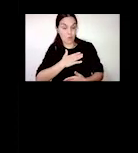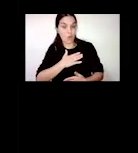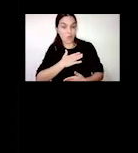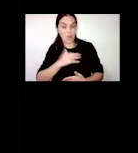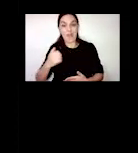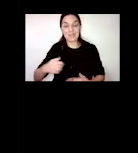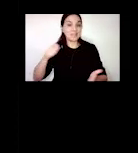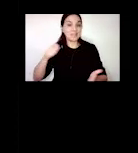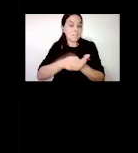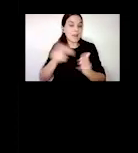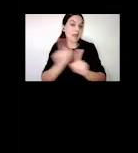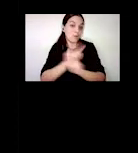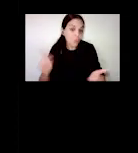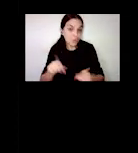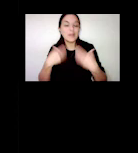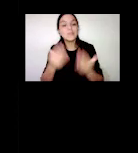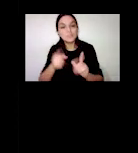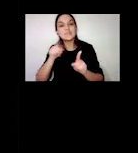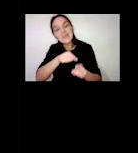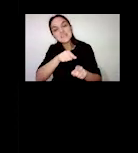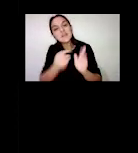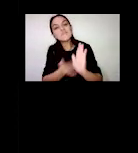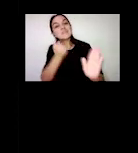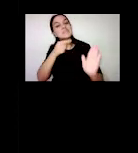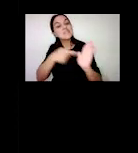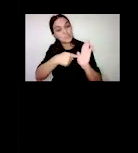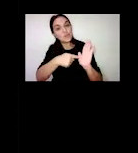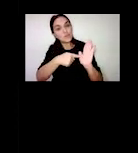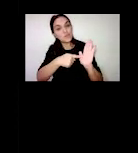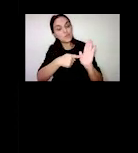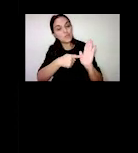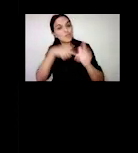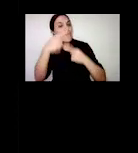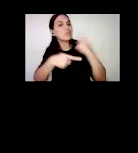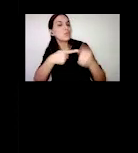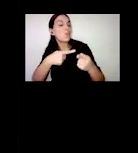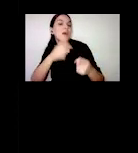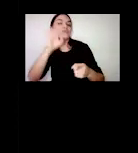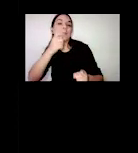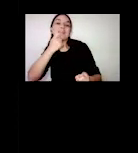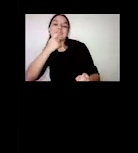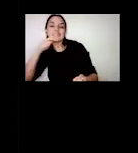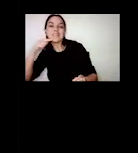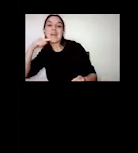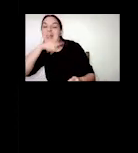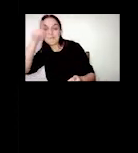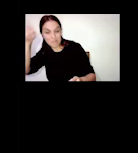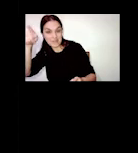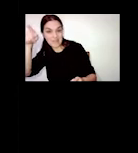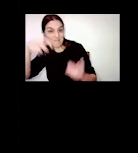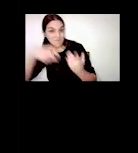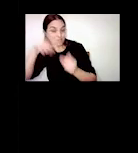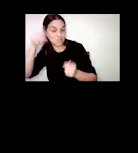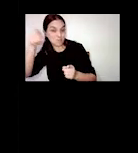Argentina, esta exención va a proceder si el fisco alemán tiene previsto una